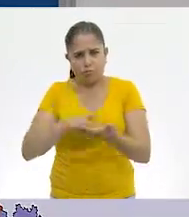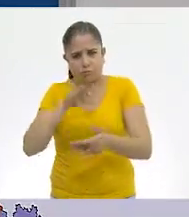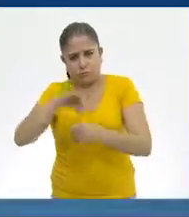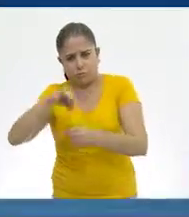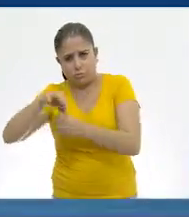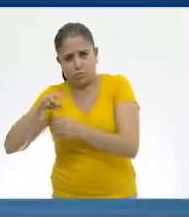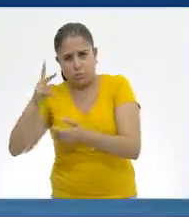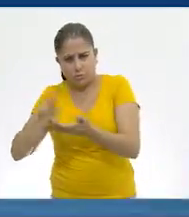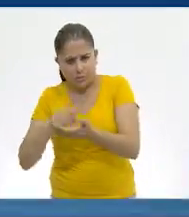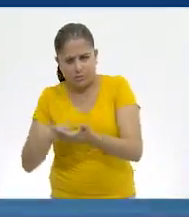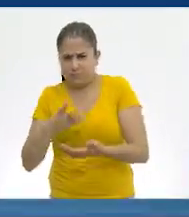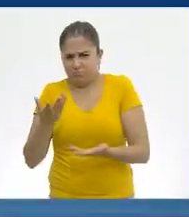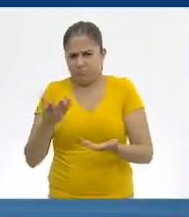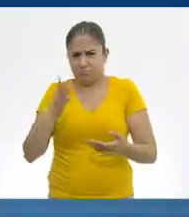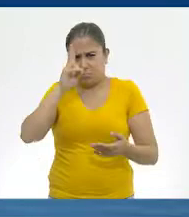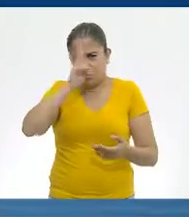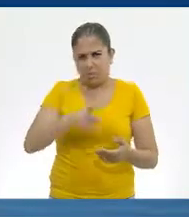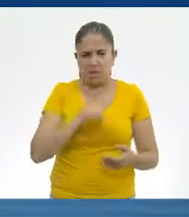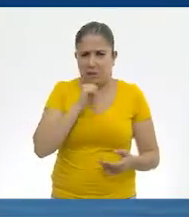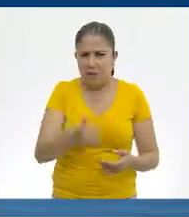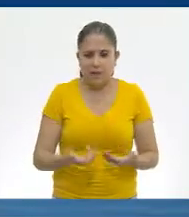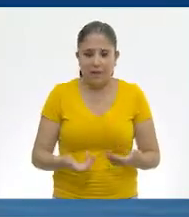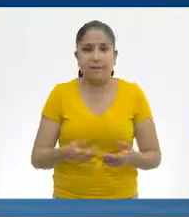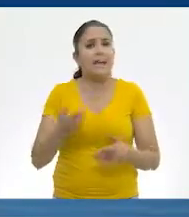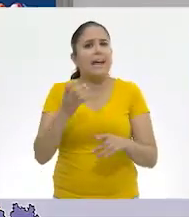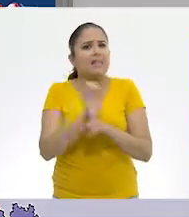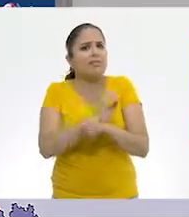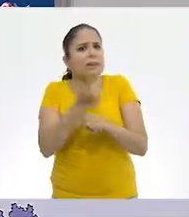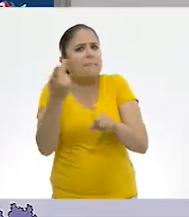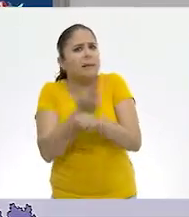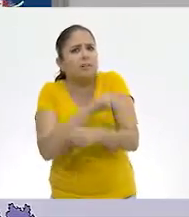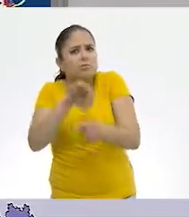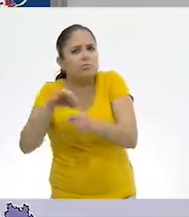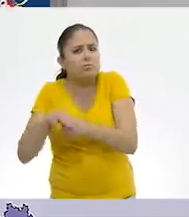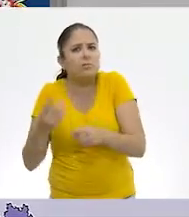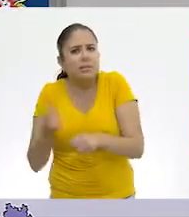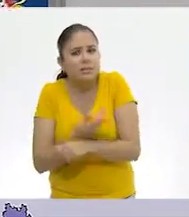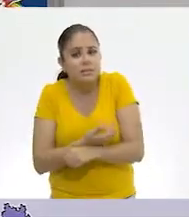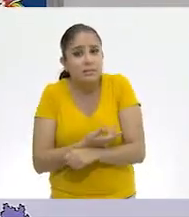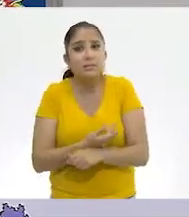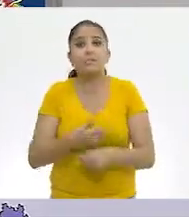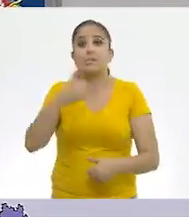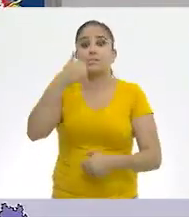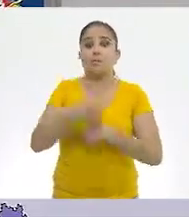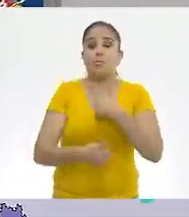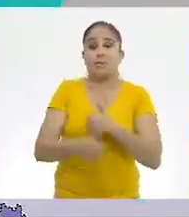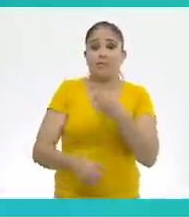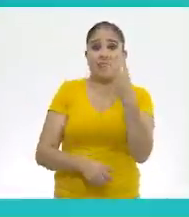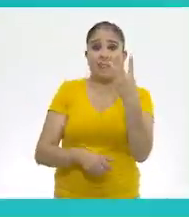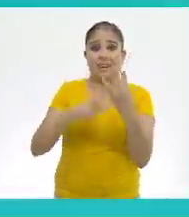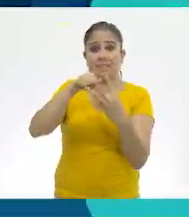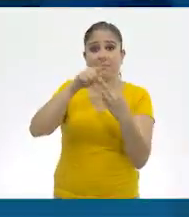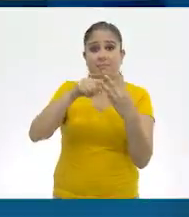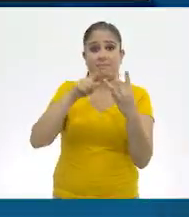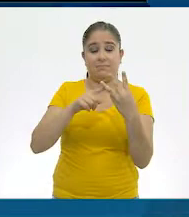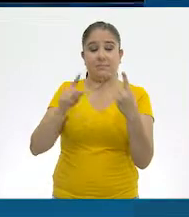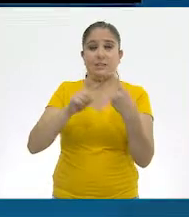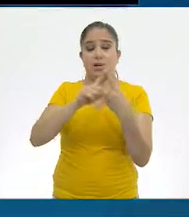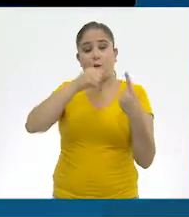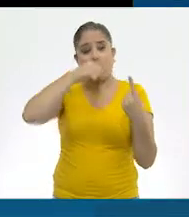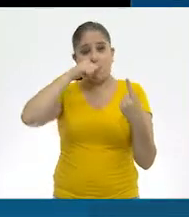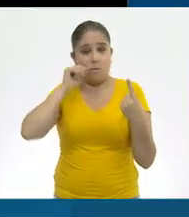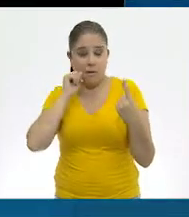pero entonces, ¿qué pasó con las elecciones? Pues compitieron 3 candidatos. Primero, Benito